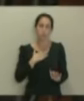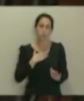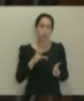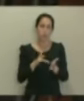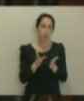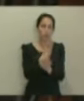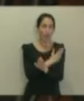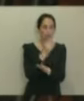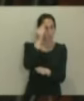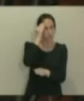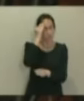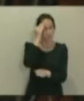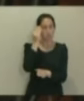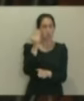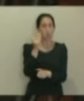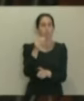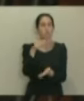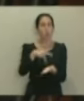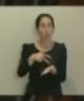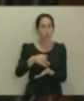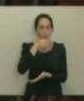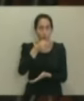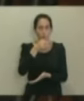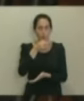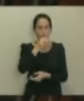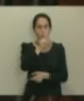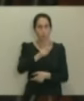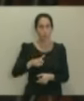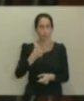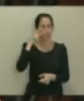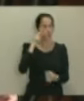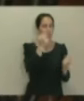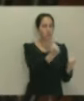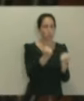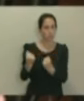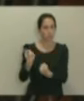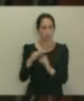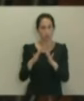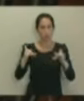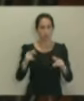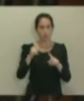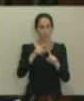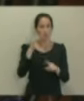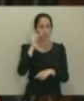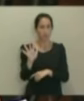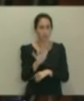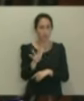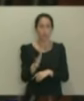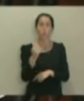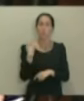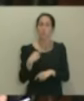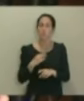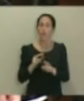la toma en consideración, en la comparecencia de los expertos en esta Cámara del 5 de mayo y en la misma formulación de las